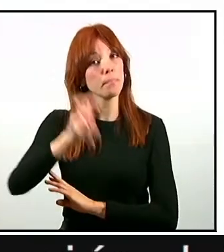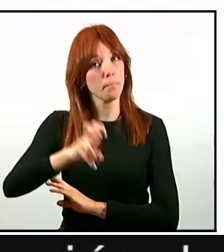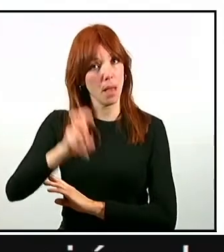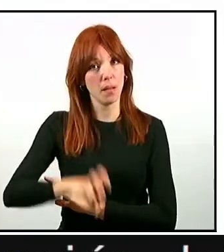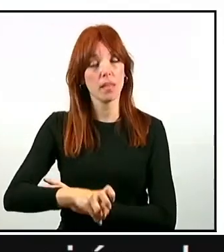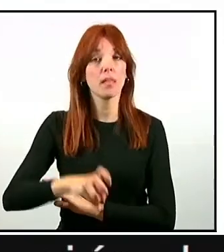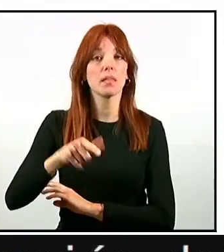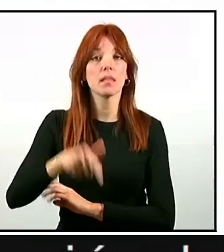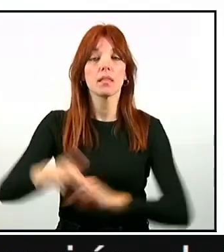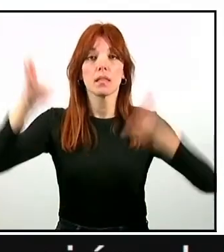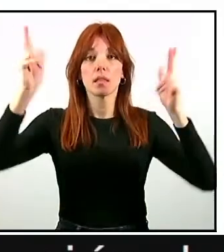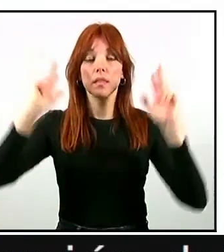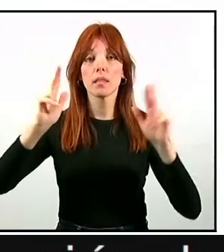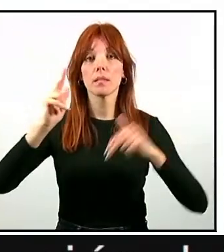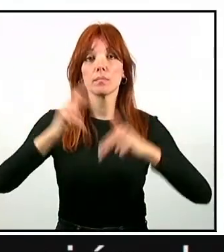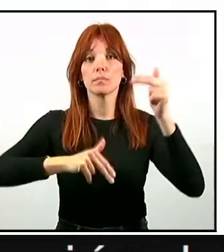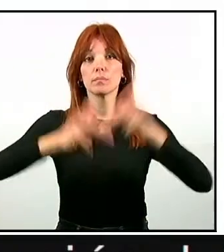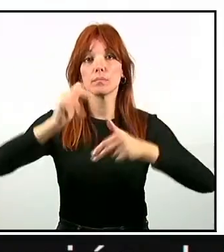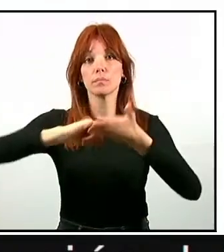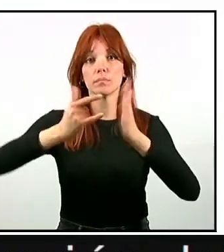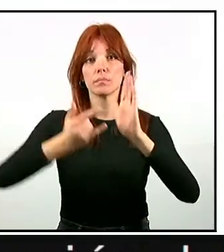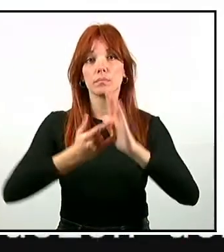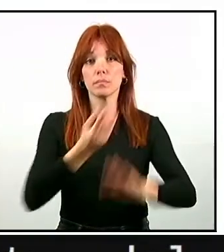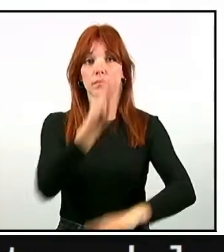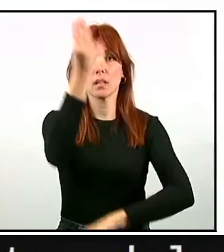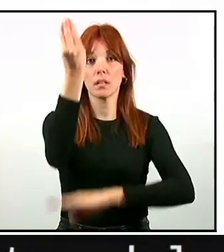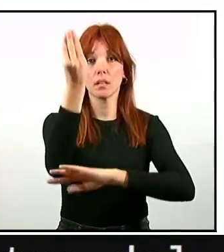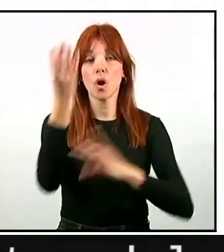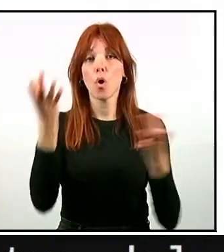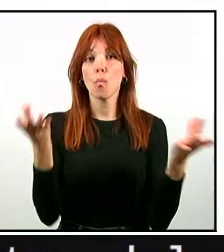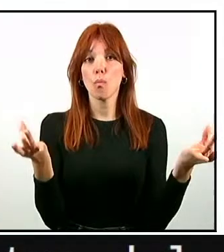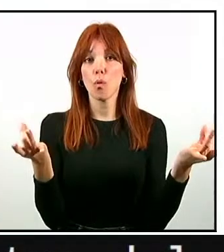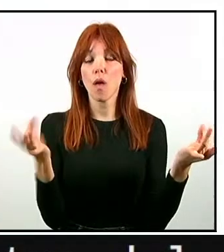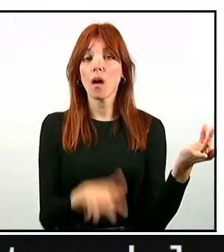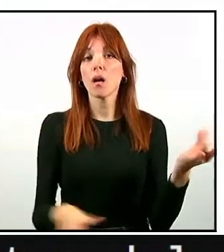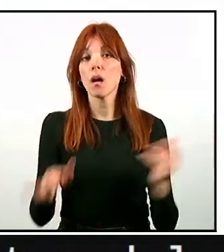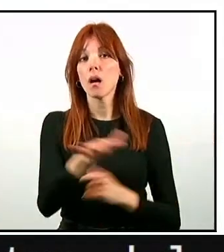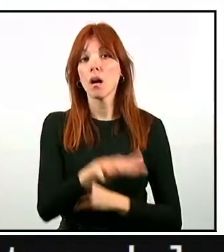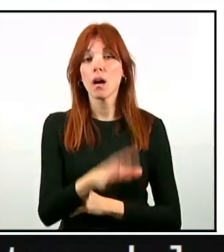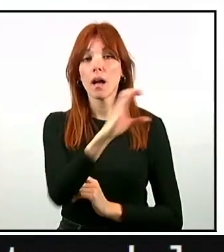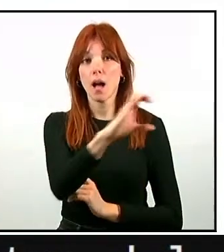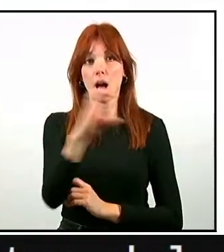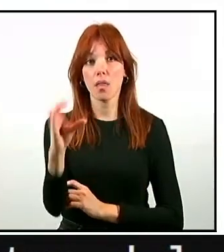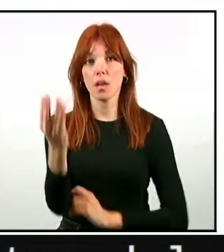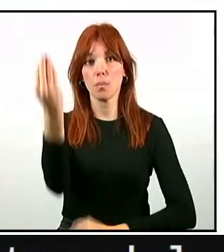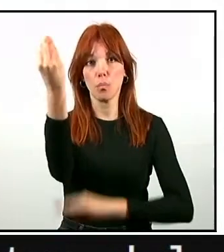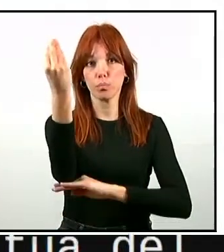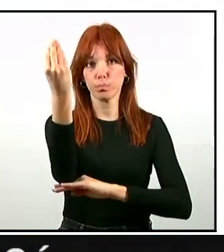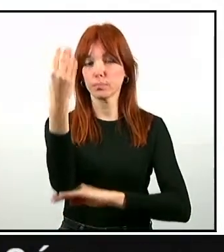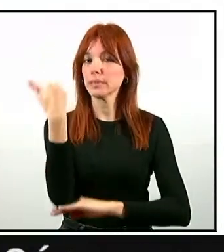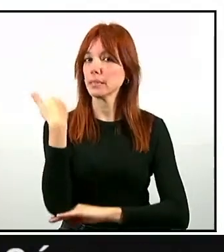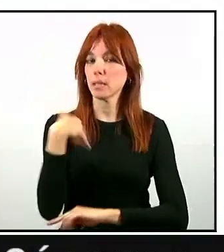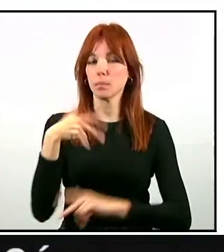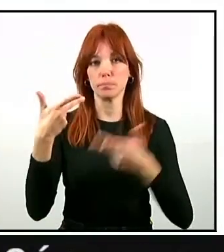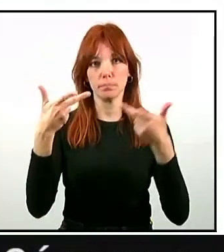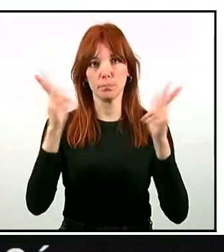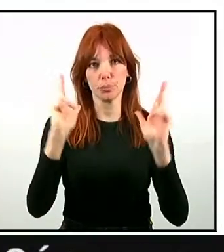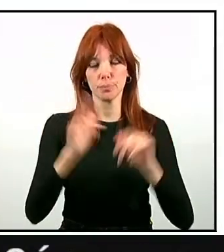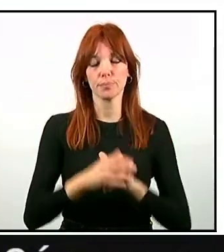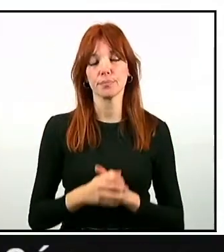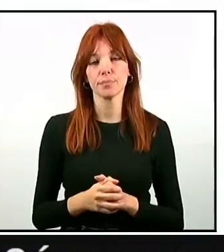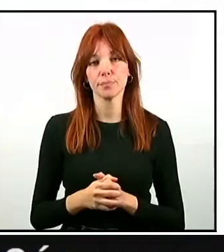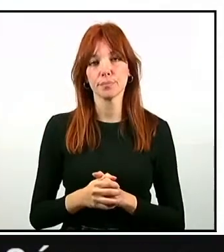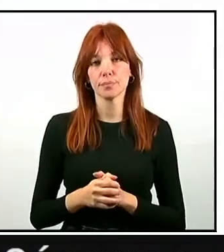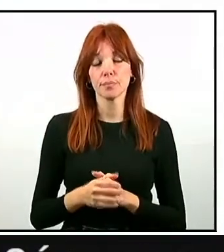de la instalación de la estatua del Gran Buda en el término municipal de Cáceres. Estamos hablando de que